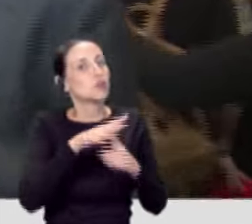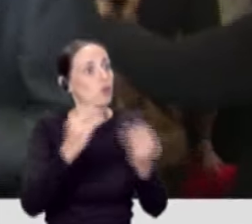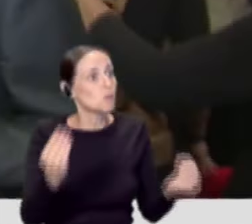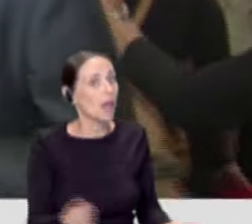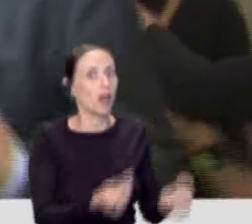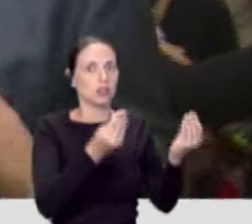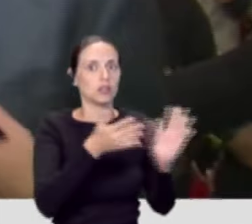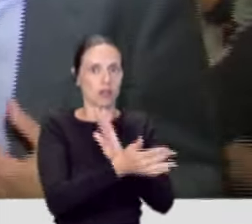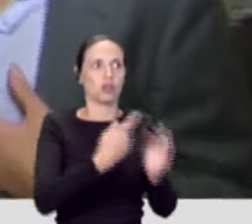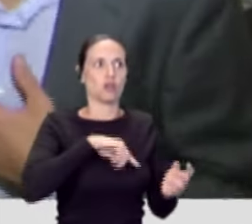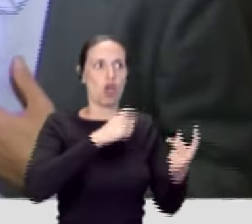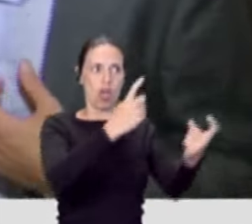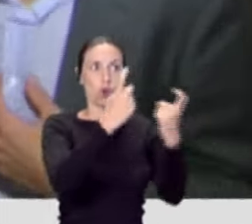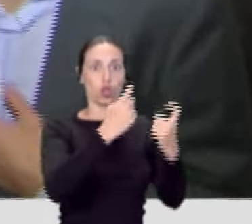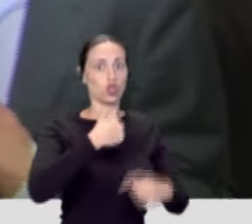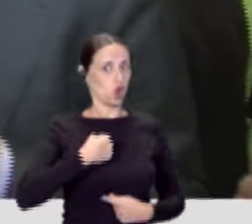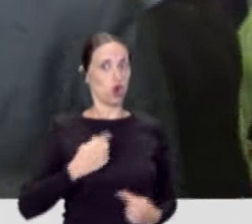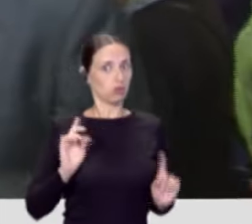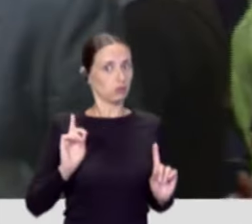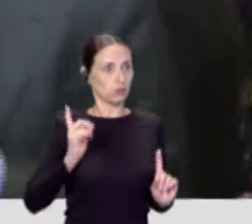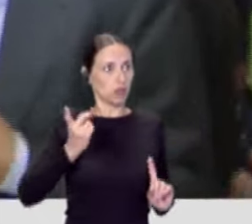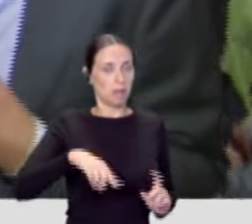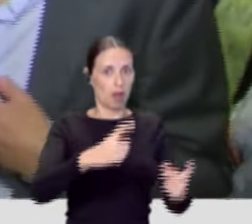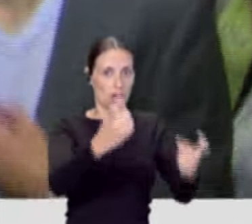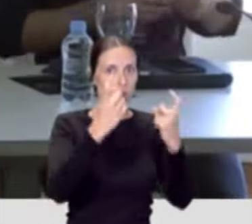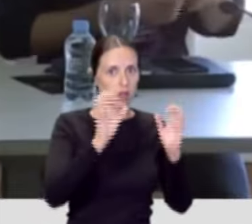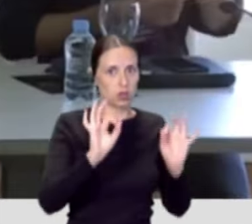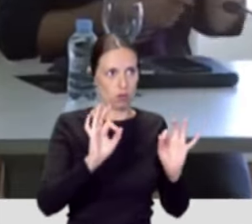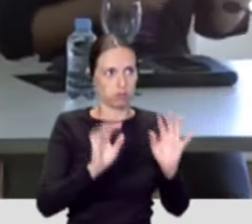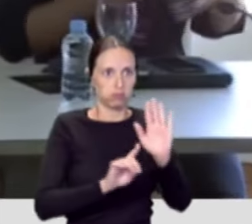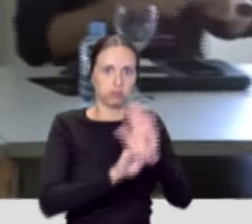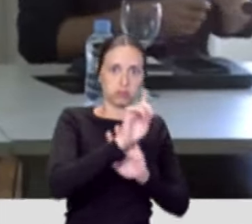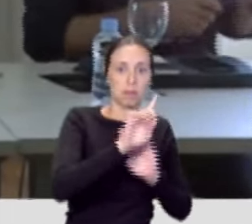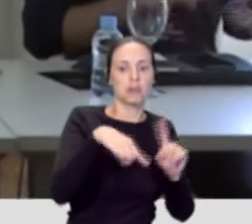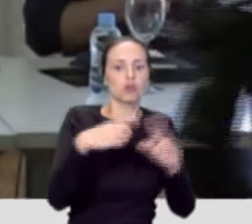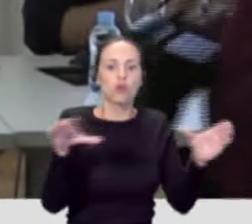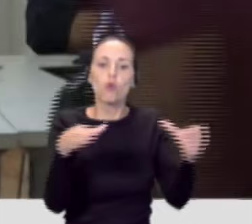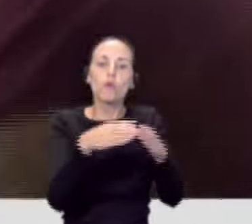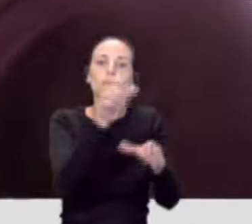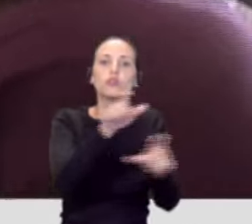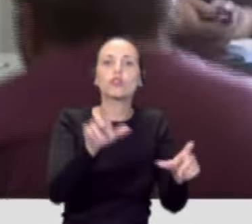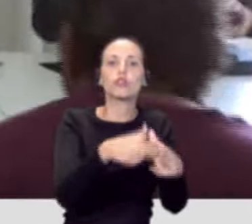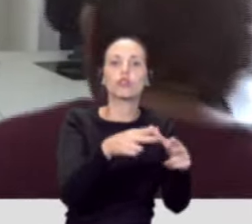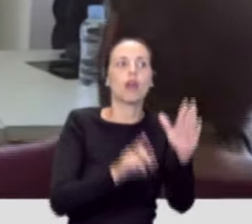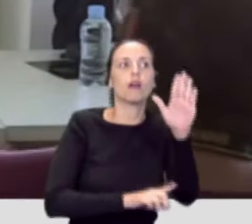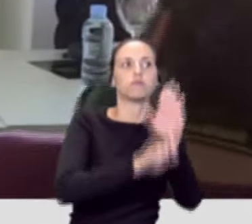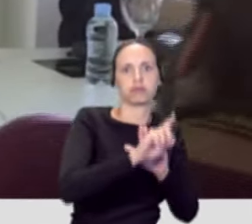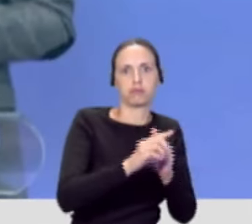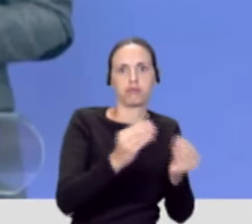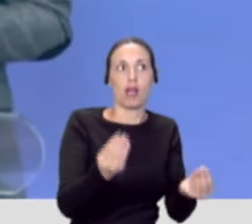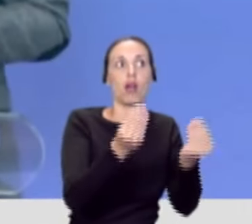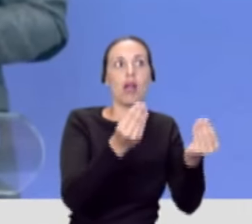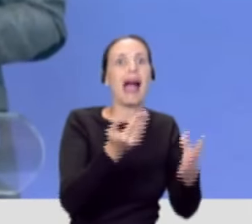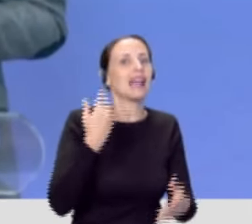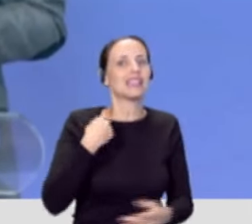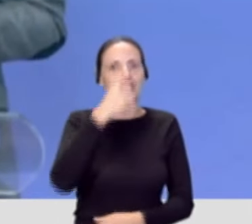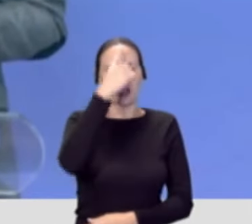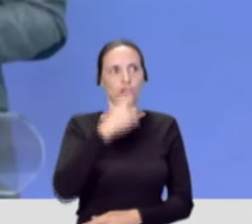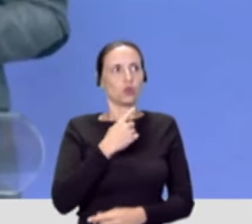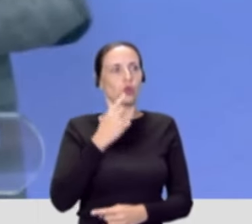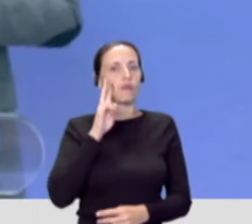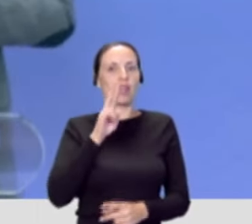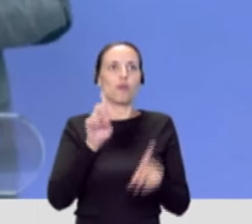educándonos, y yo el primero, y un conjunto de personas en el conjunto de la sociedad que va reconociendo determinado tipo de actitudes que le habíamos normales, pero al mismo tiempo